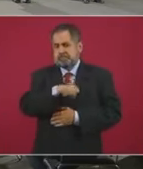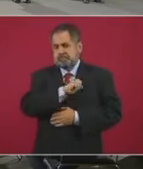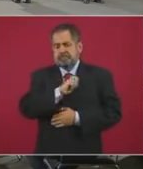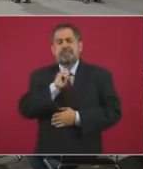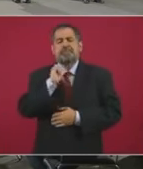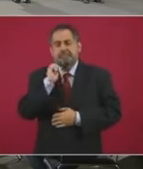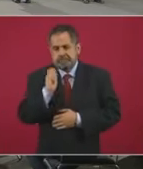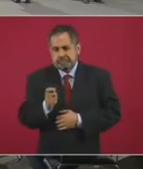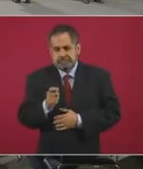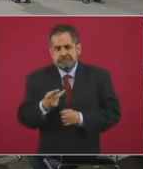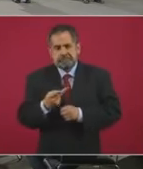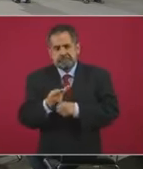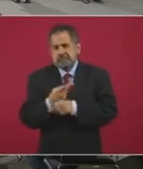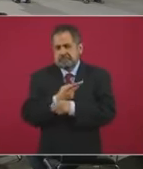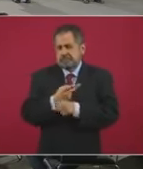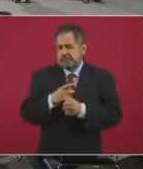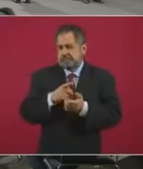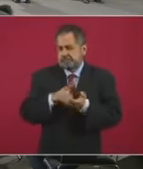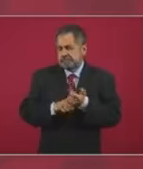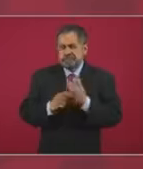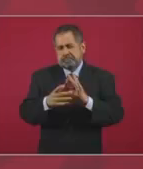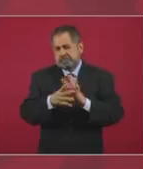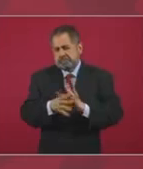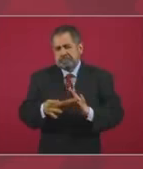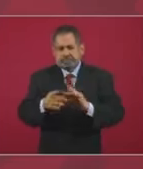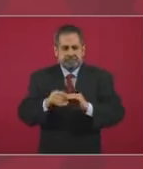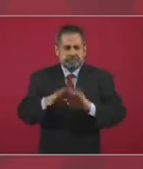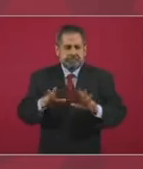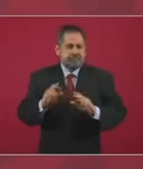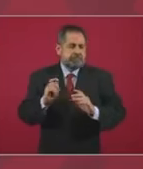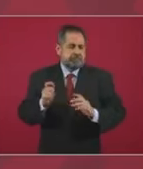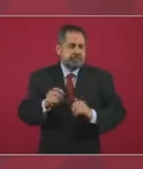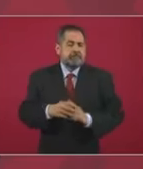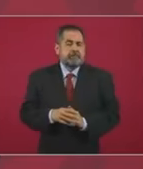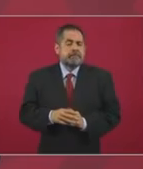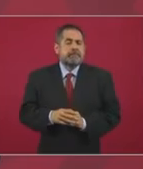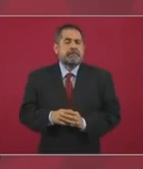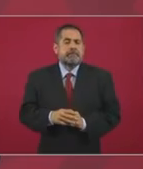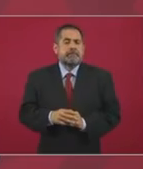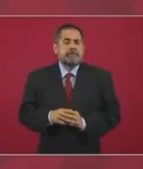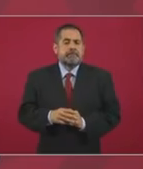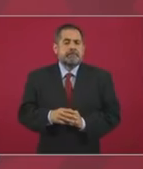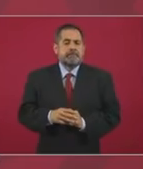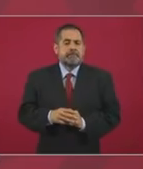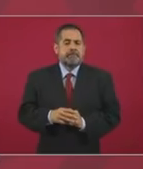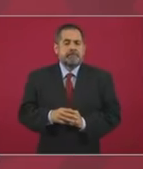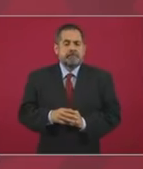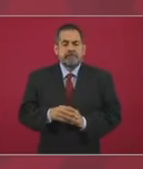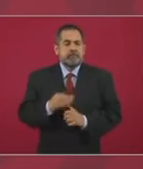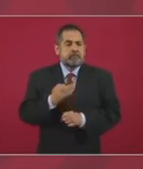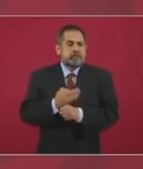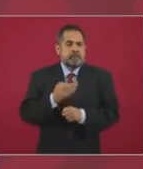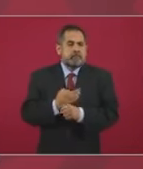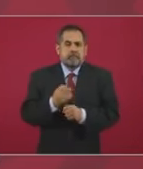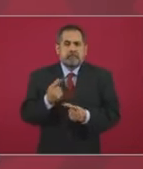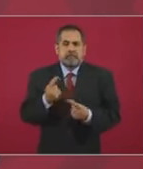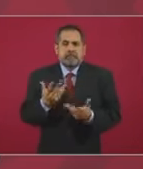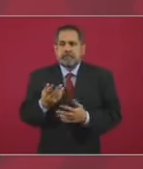en particular lo que se está haciendo